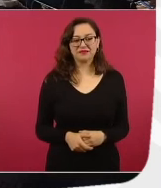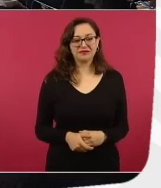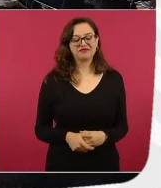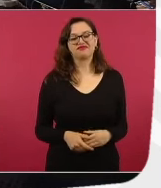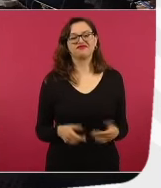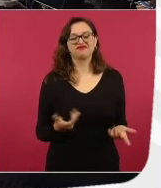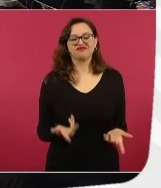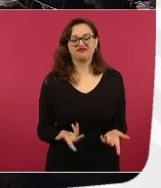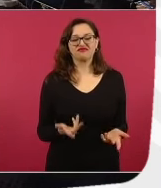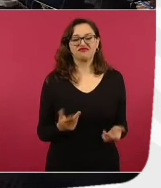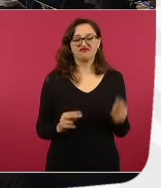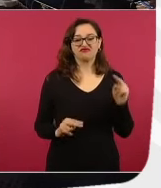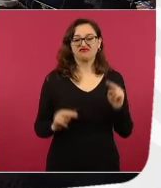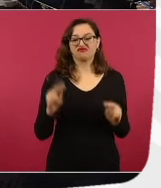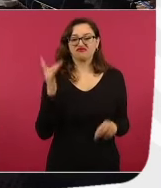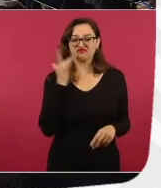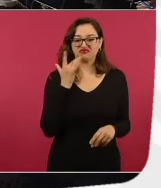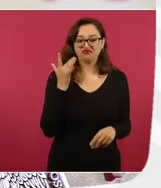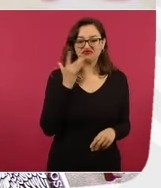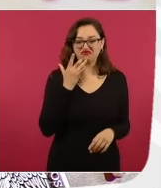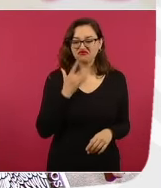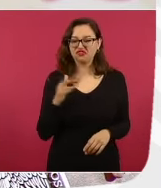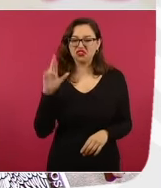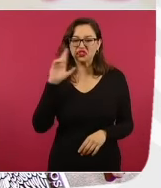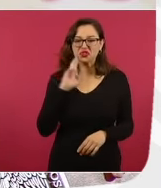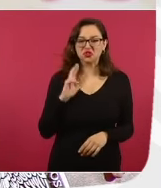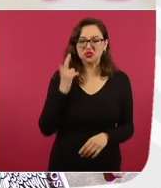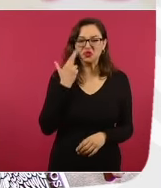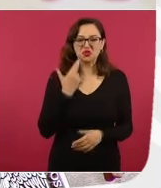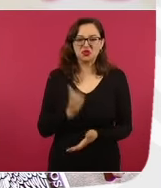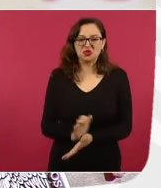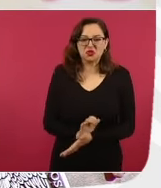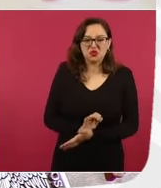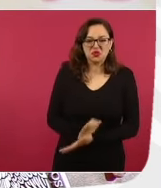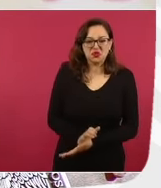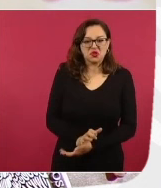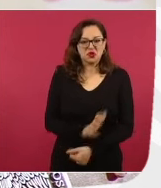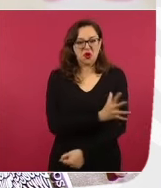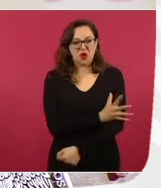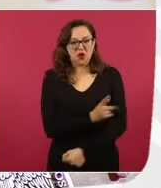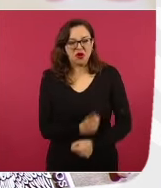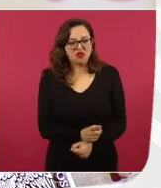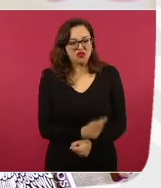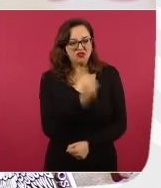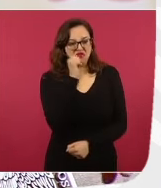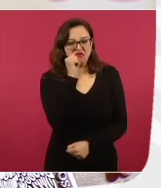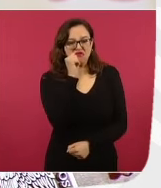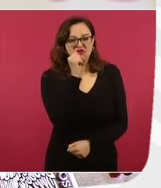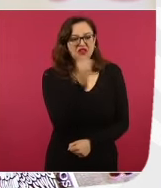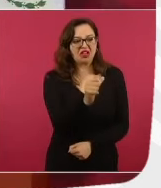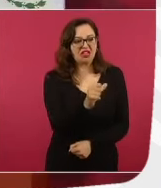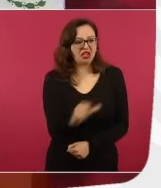clasistas racistas de son estos acomodaticios